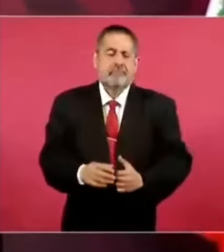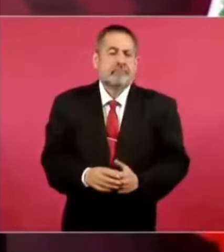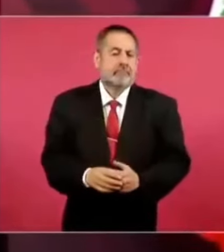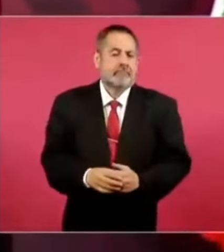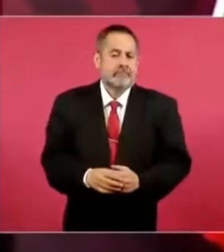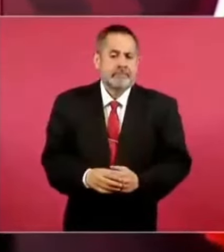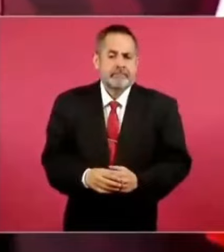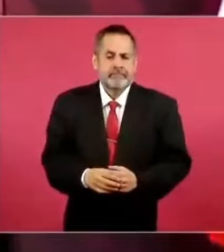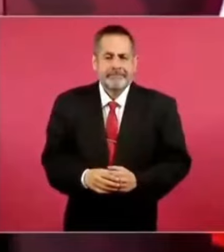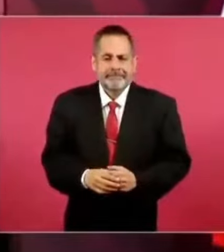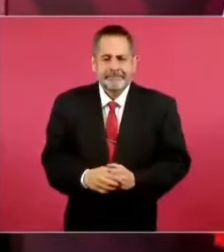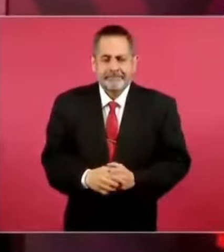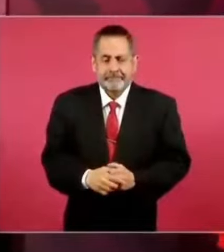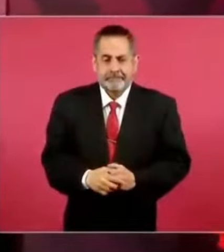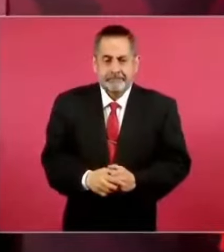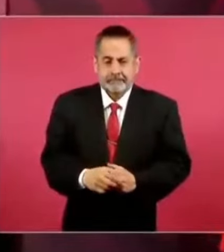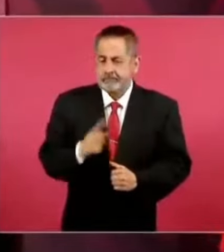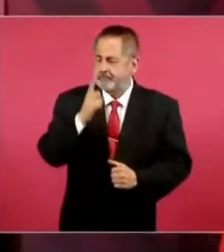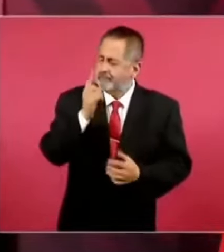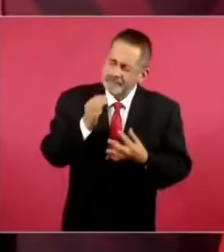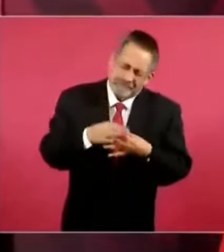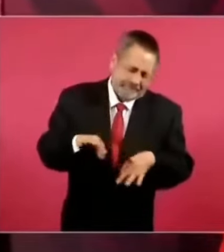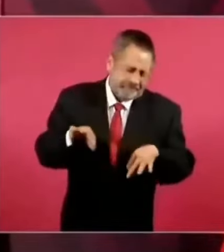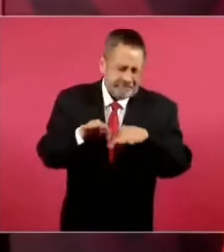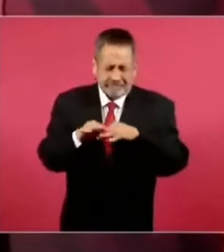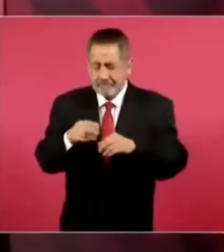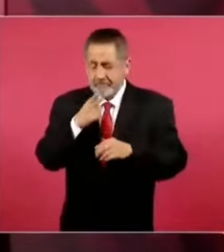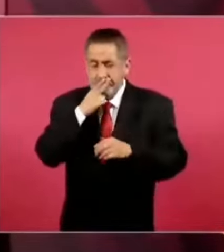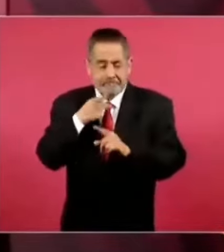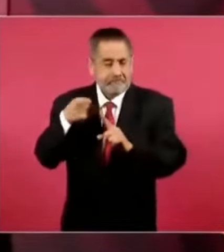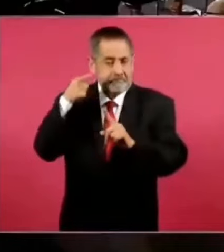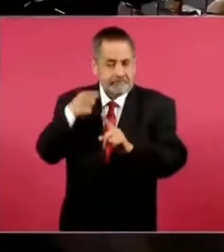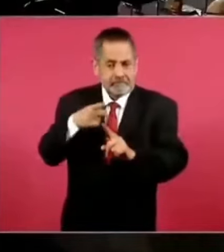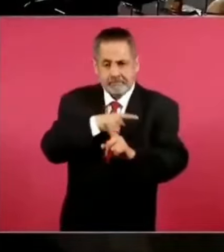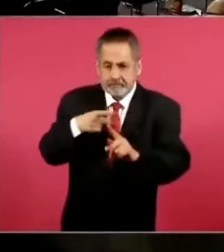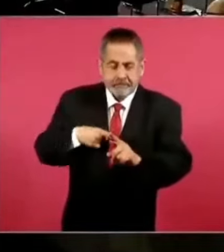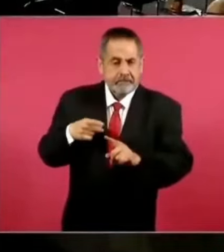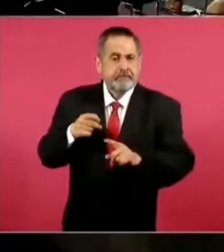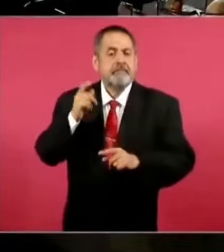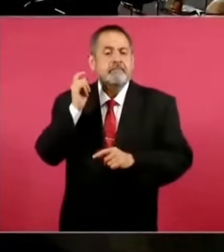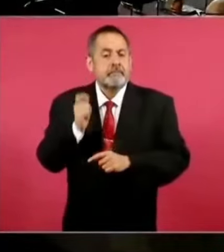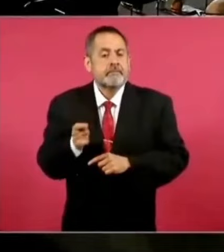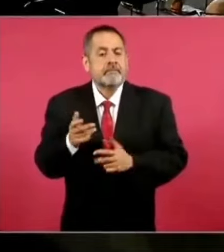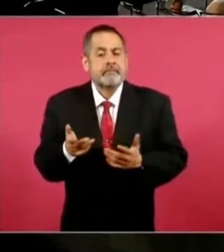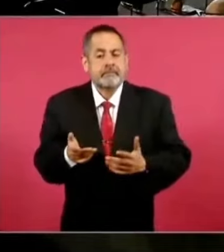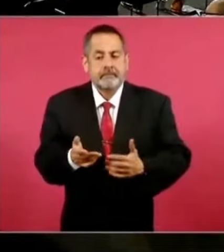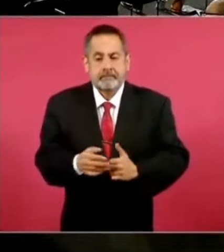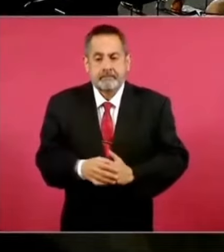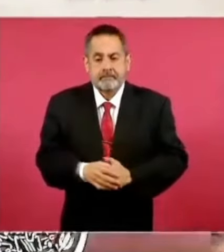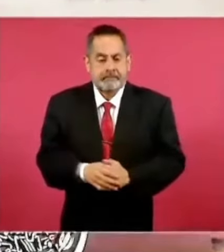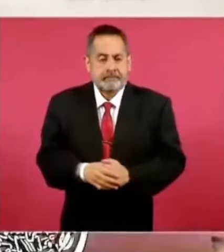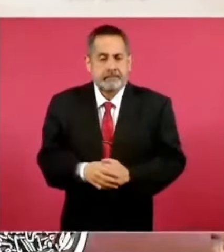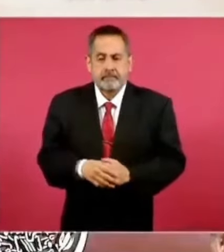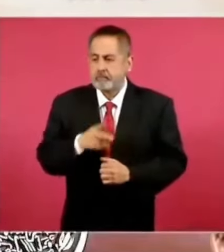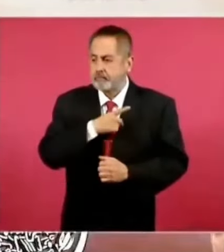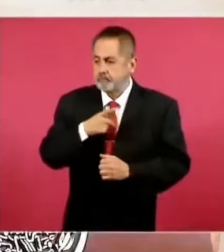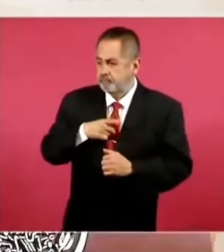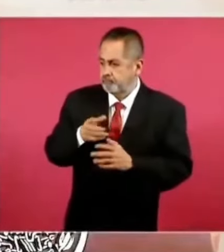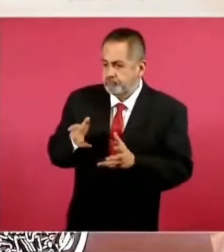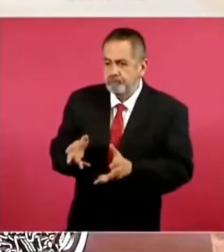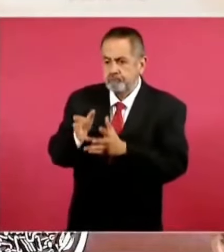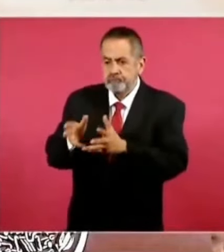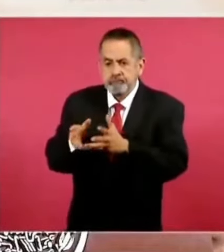De lo que más debe importarnos, el que no se fomente el